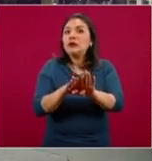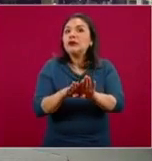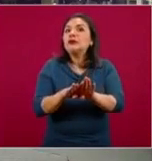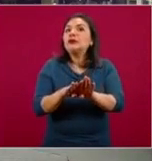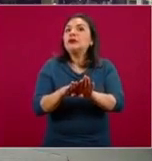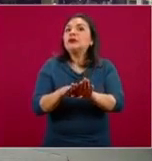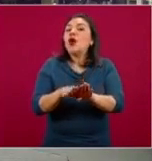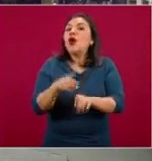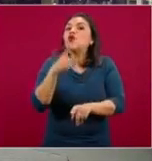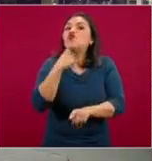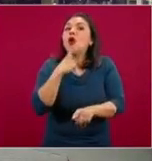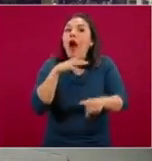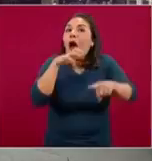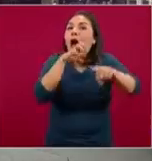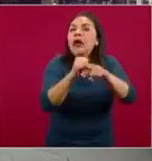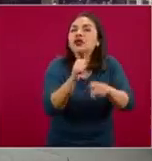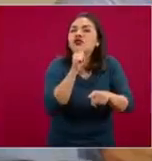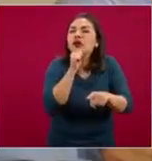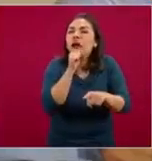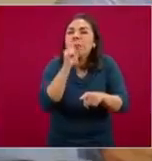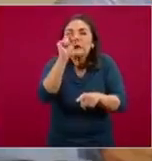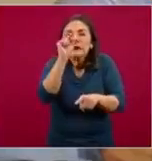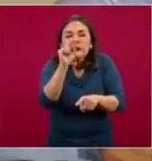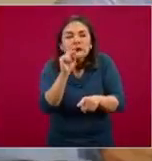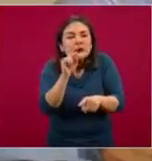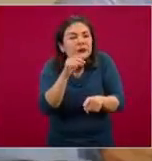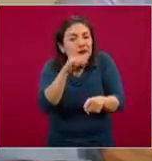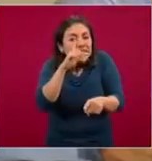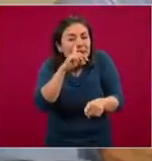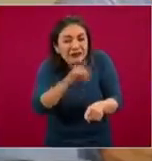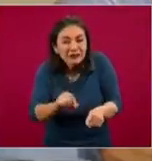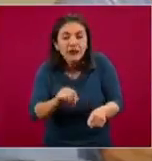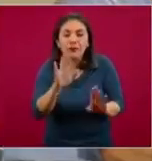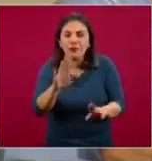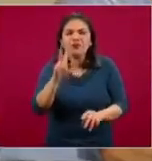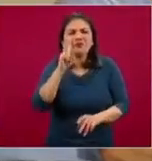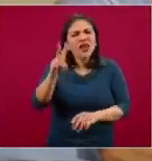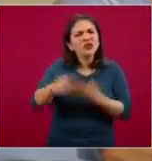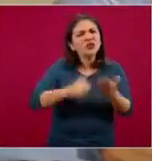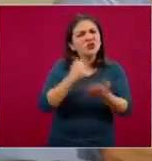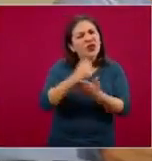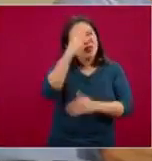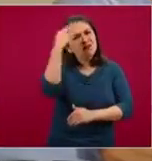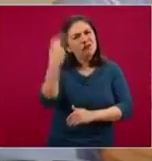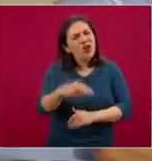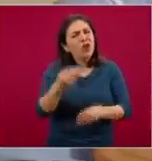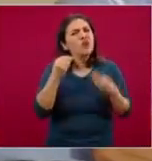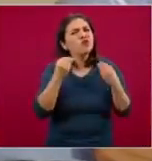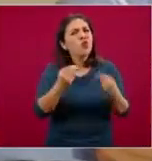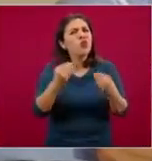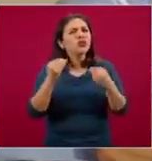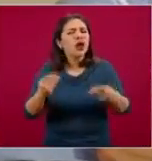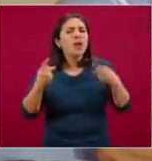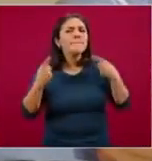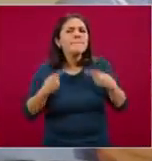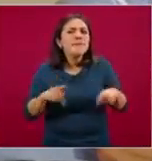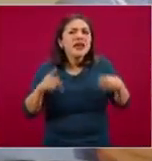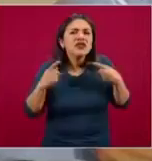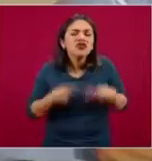rojo, pero aquí lo que llama la atención es la Ciudad de México, por la población y por la cantidad